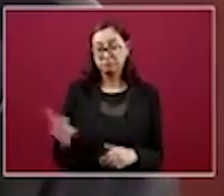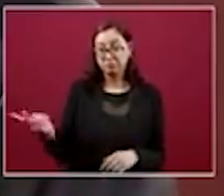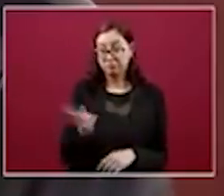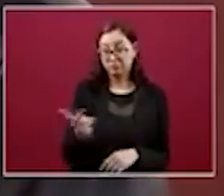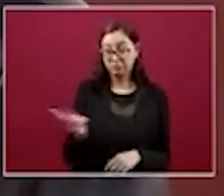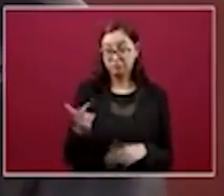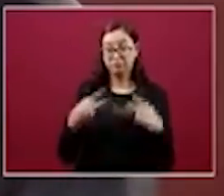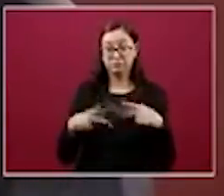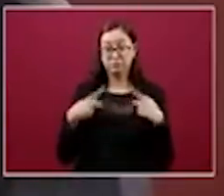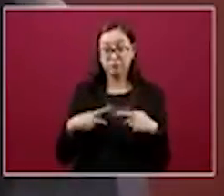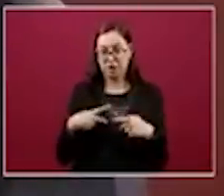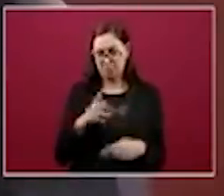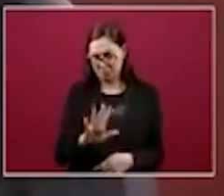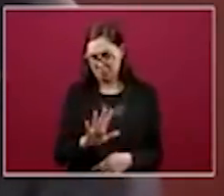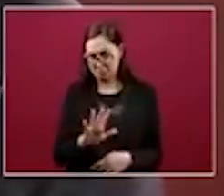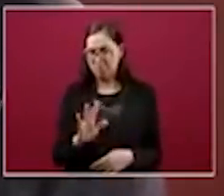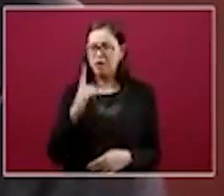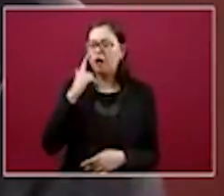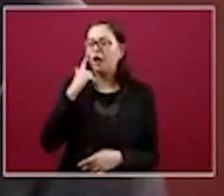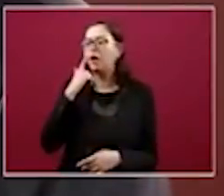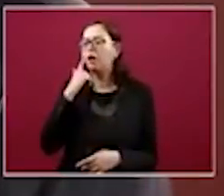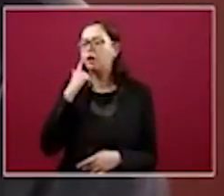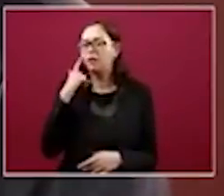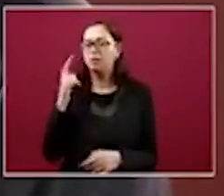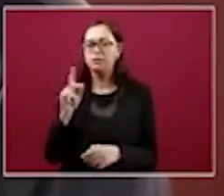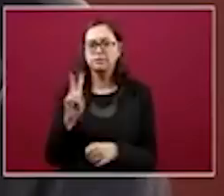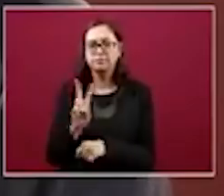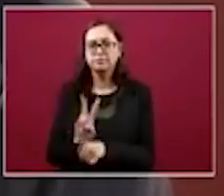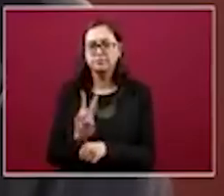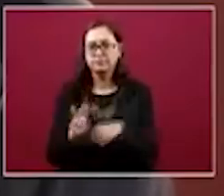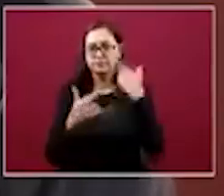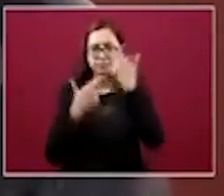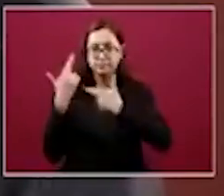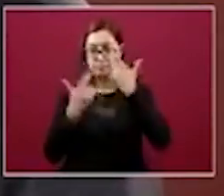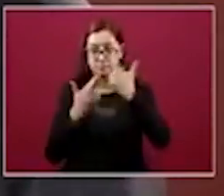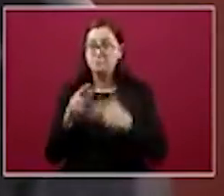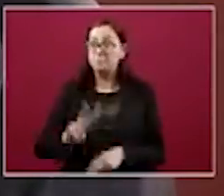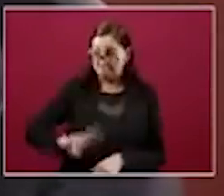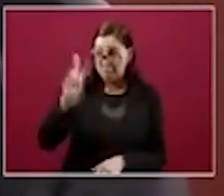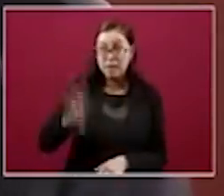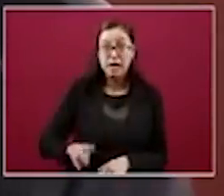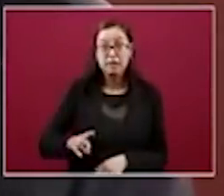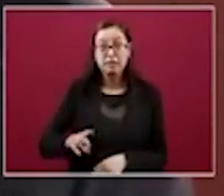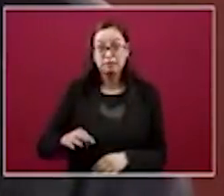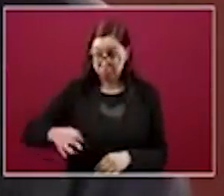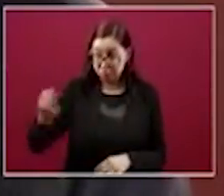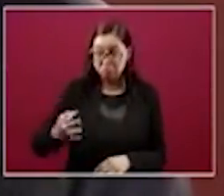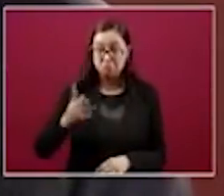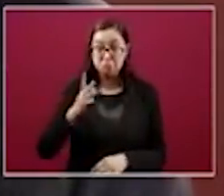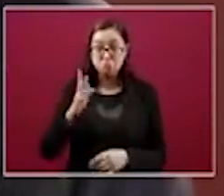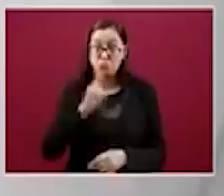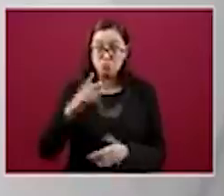casos se revisa y si hay pruebas, se